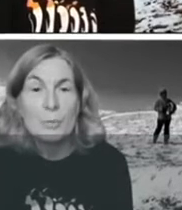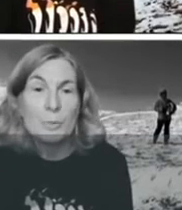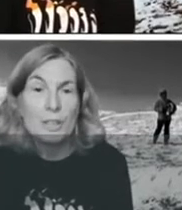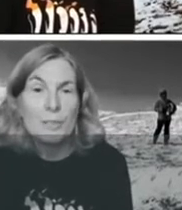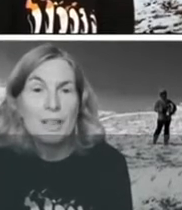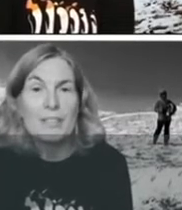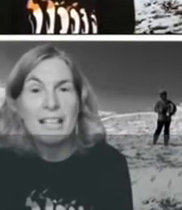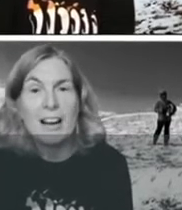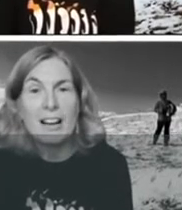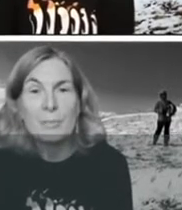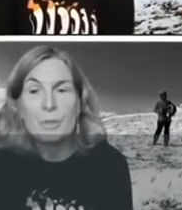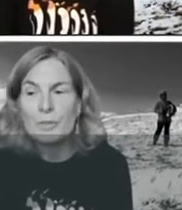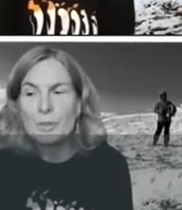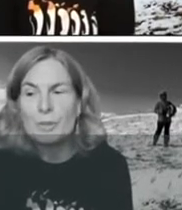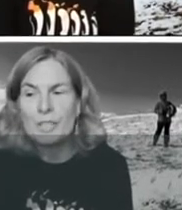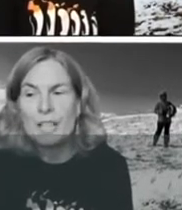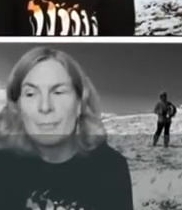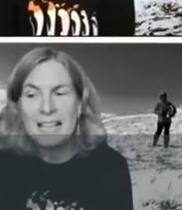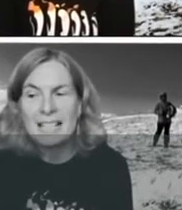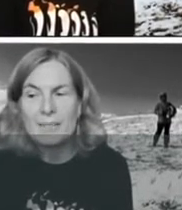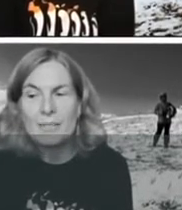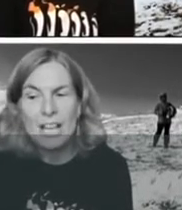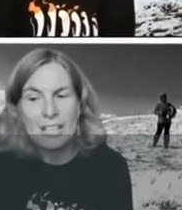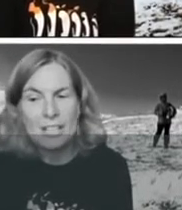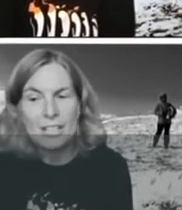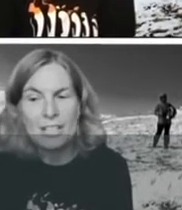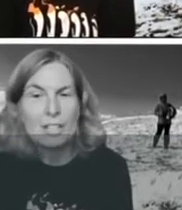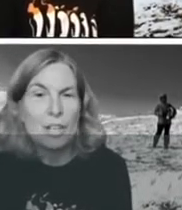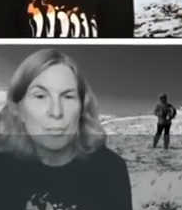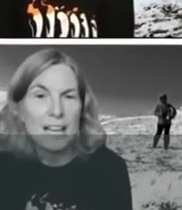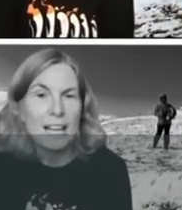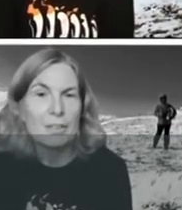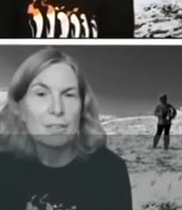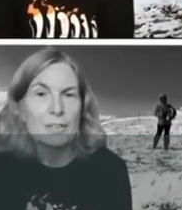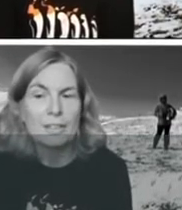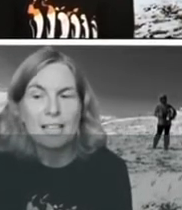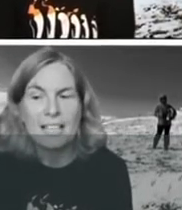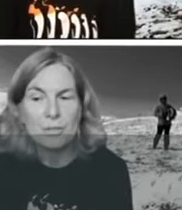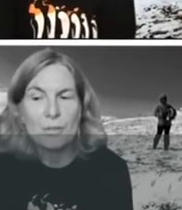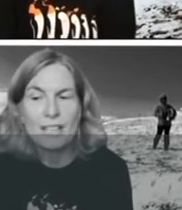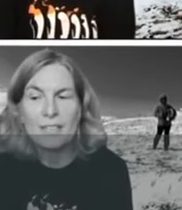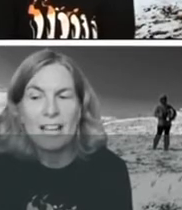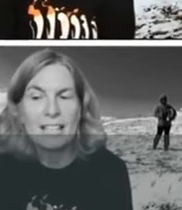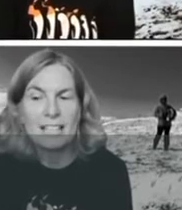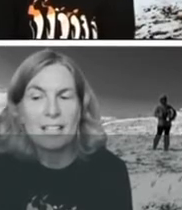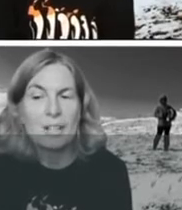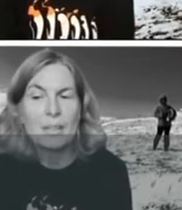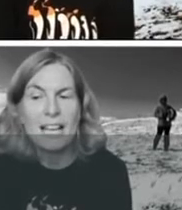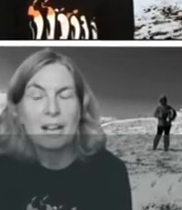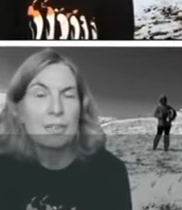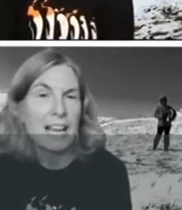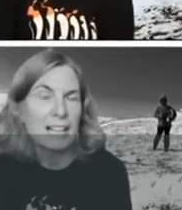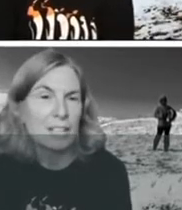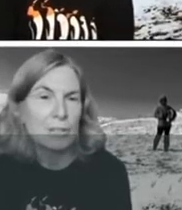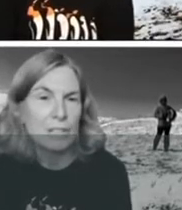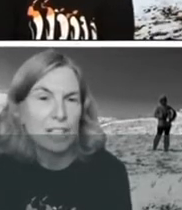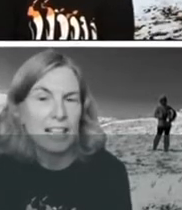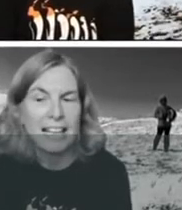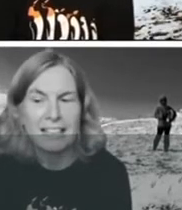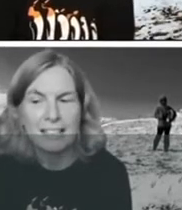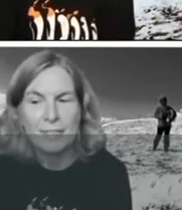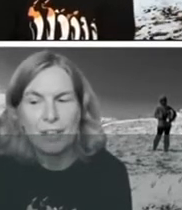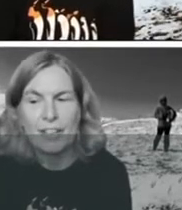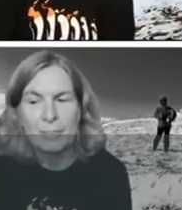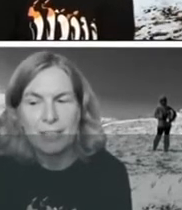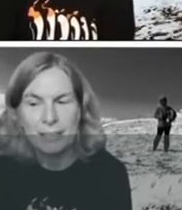Naciones Unidas y evitó que el agujero se expandiera a las latitudes medias, lo que habría dado lugar a niveles de radiación ultravioleta